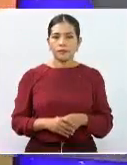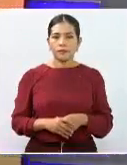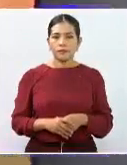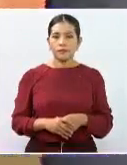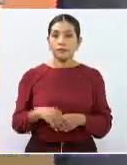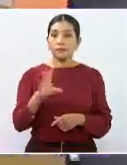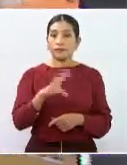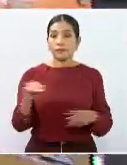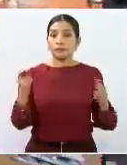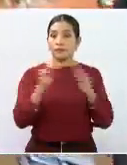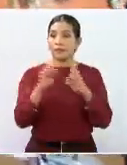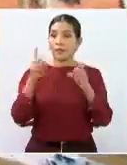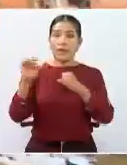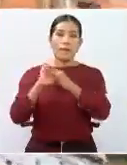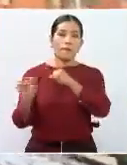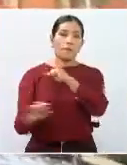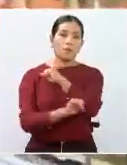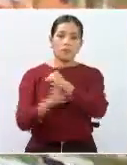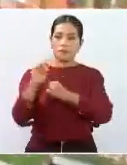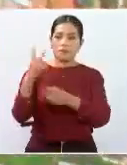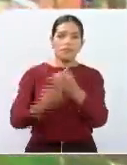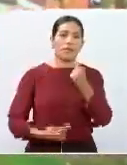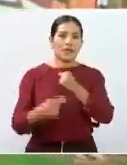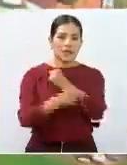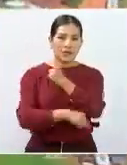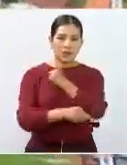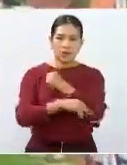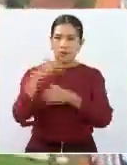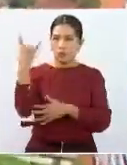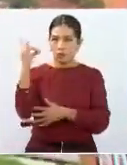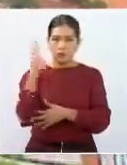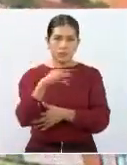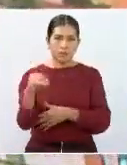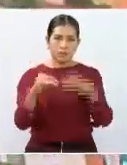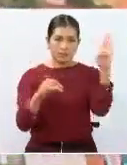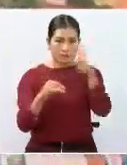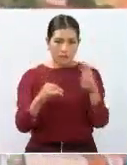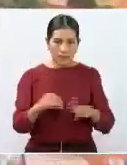Y entre tanto, el puente binacional entre Bolivia y Brasil está confirmado y en